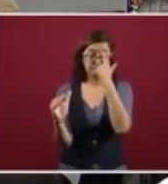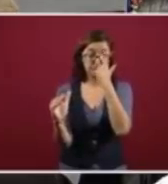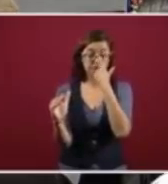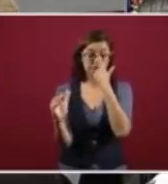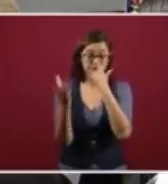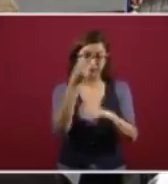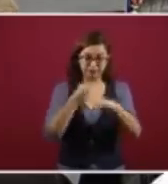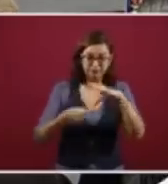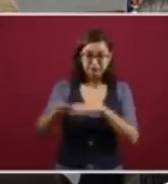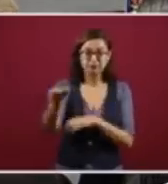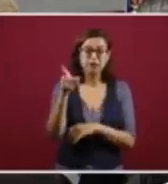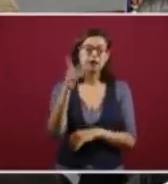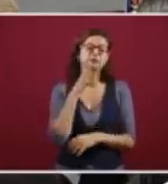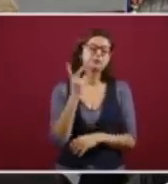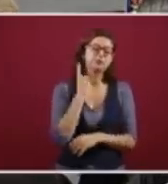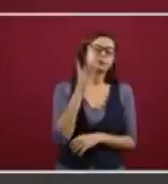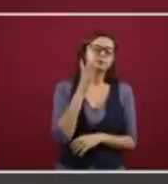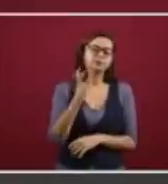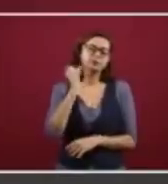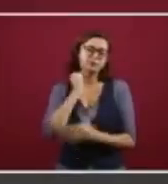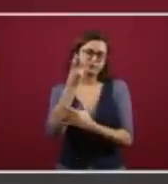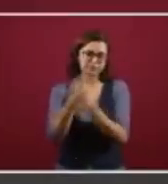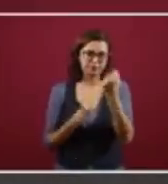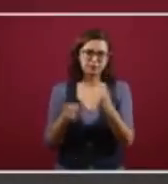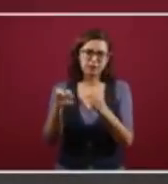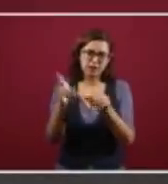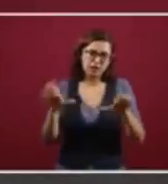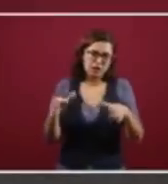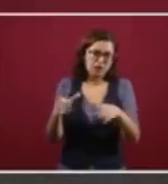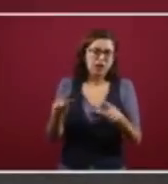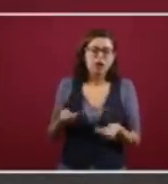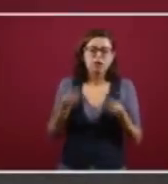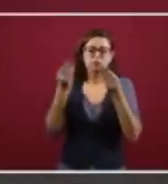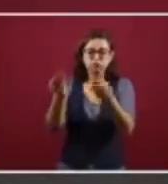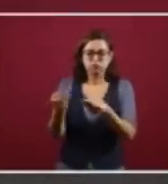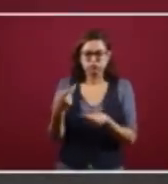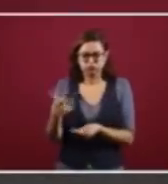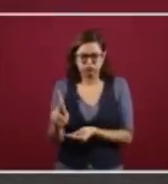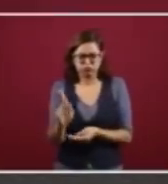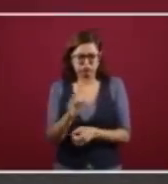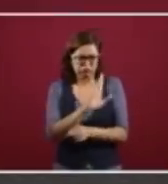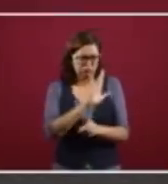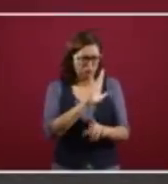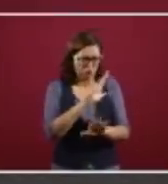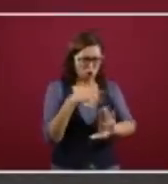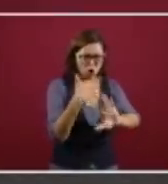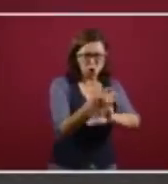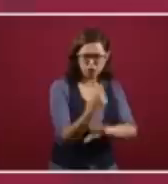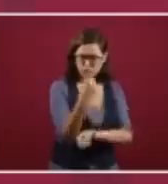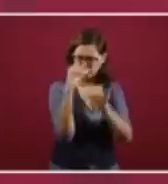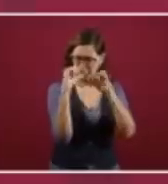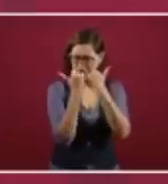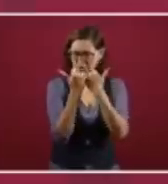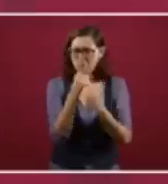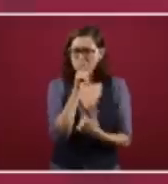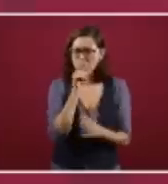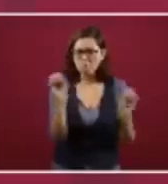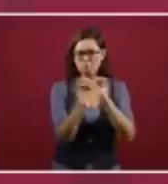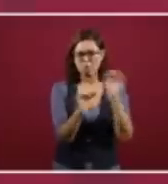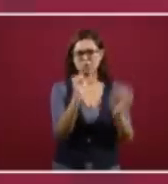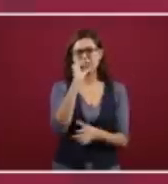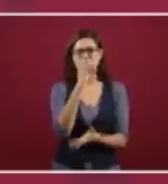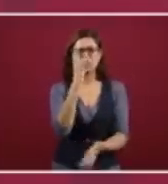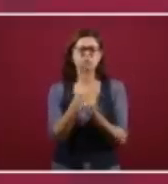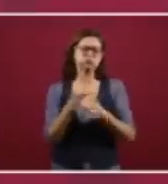al Congreso de la Unión, pero no hay nada específico con ninguna asociación en particular. Vamos a seguir revisando que cumplan